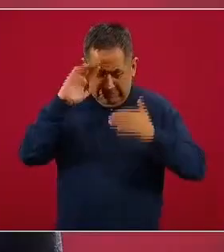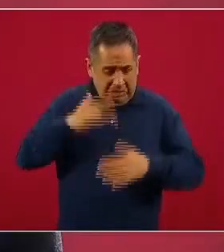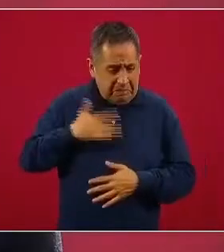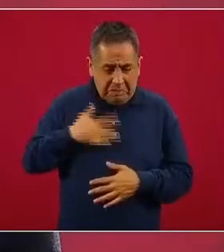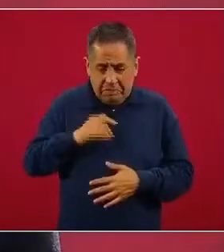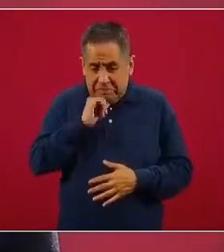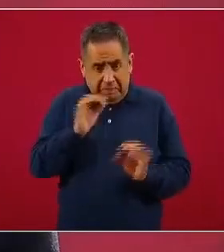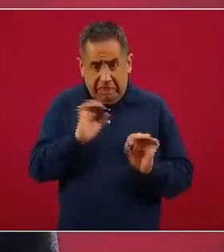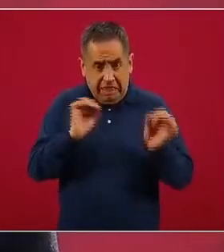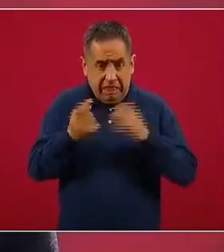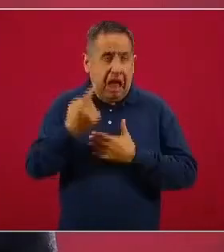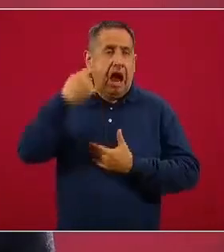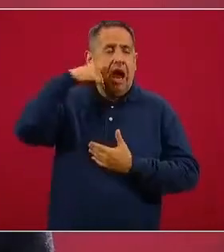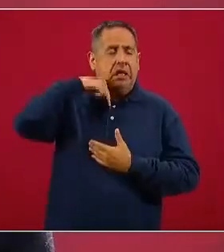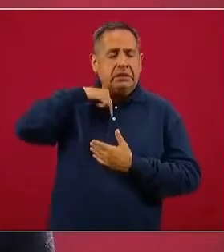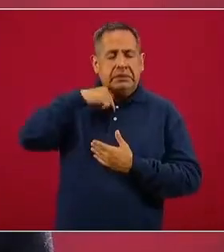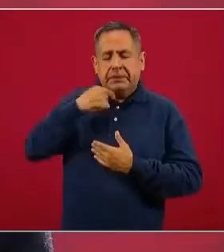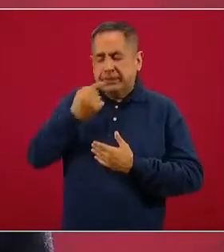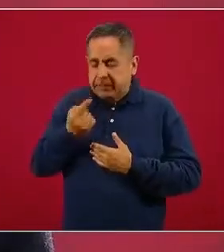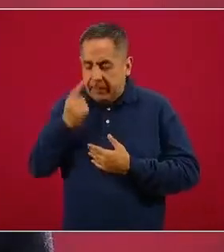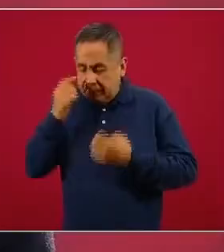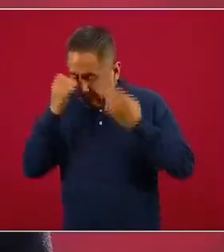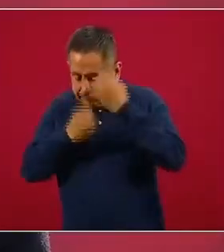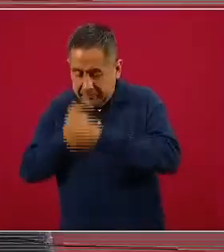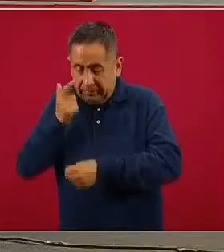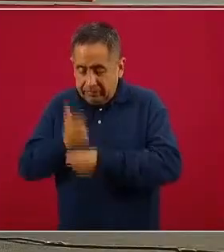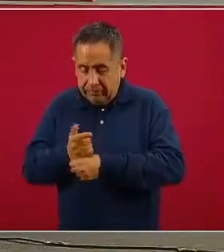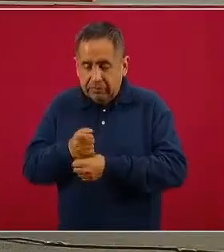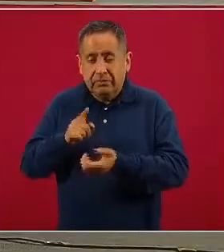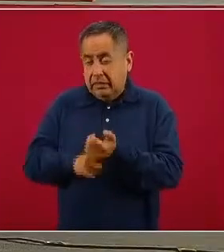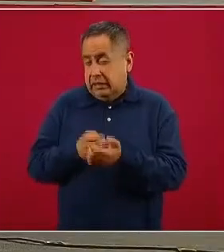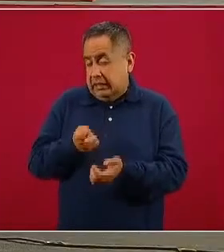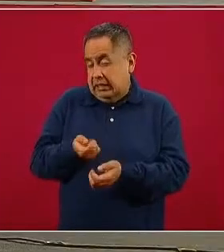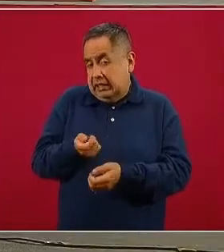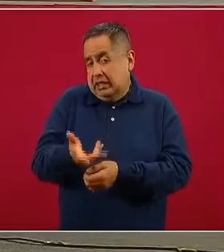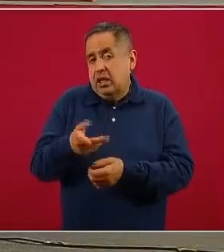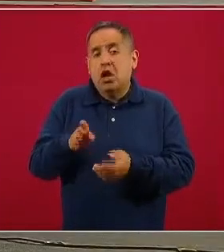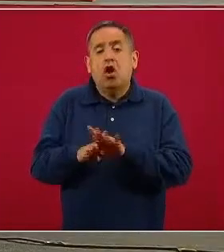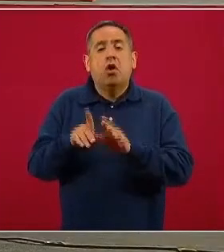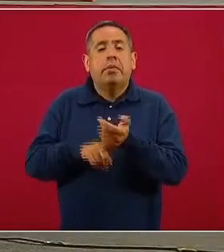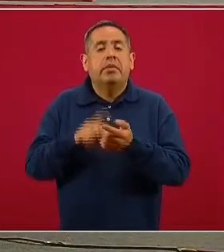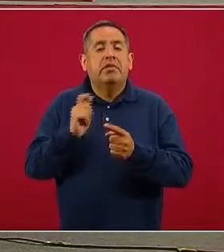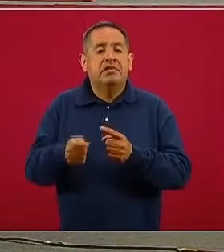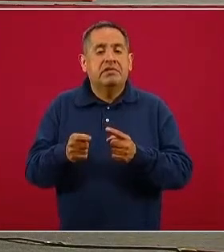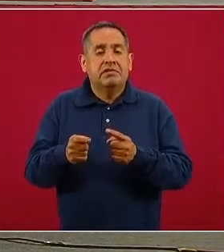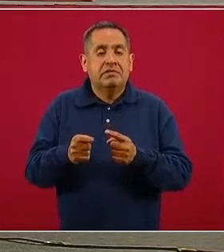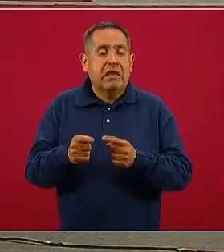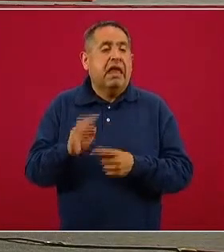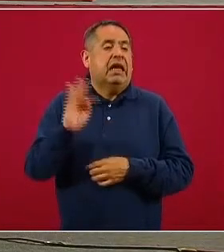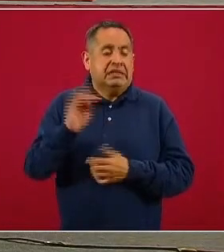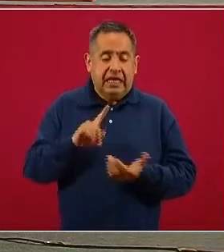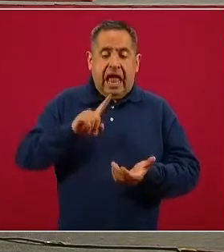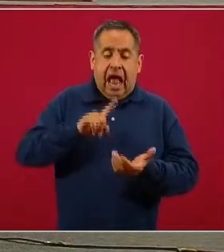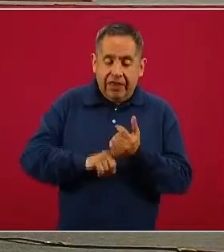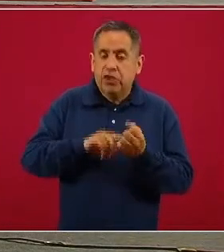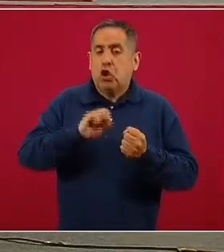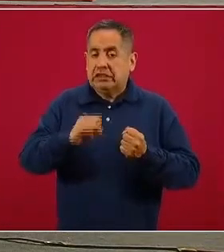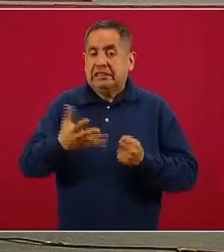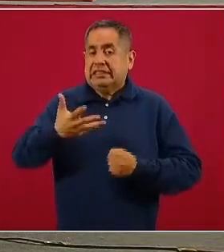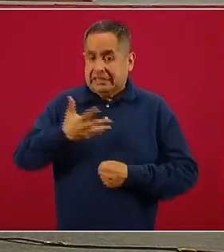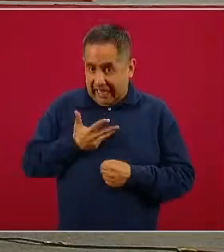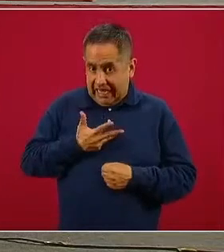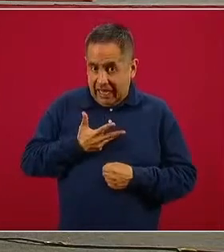signos y síntomas de enfermedad, pues entonces la clasificaría en ese momento como un portador, es decir, se